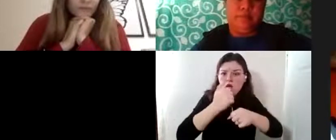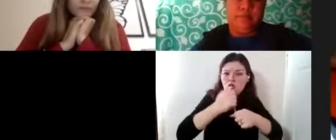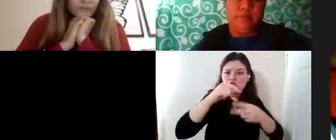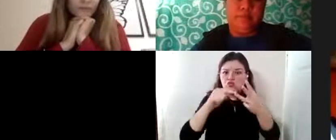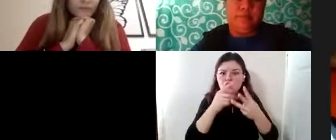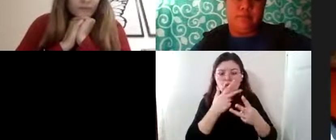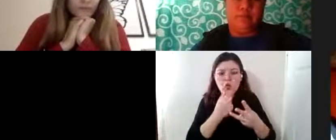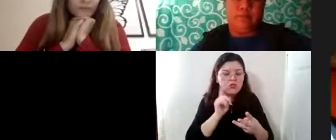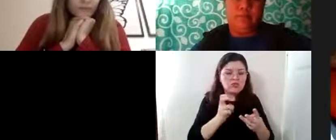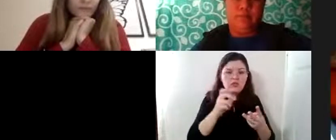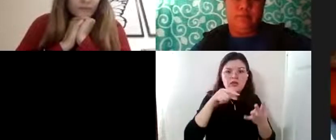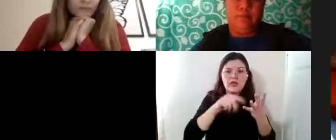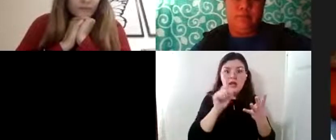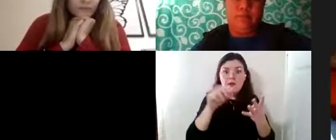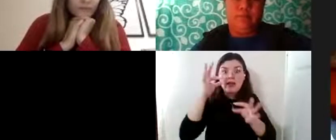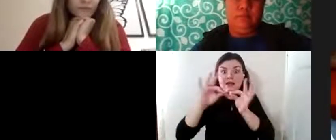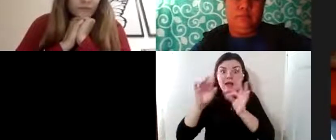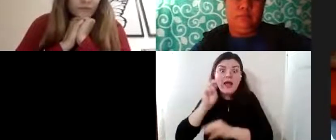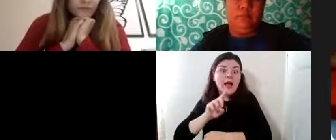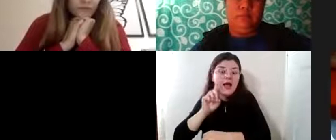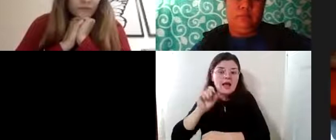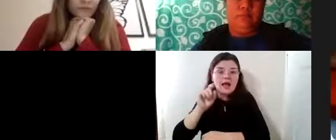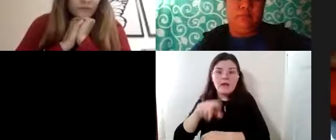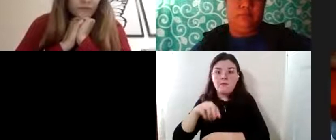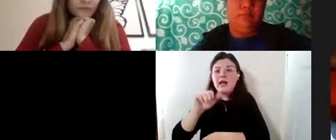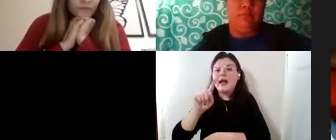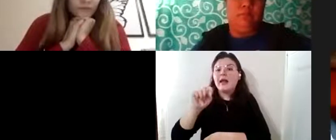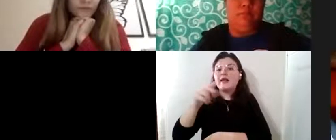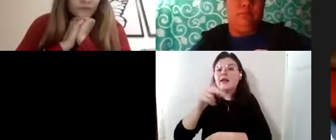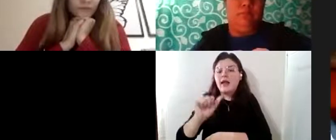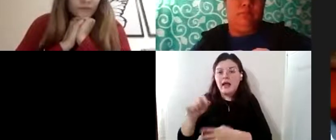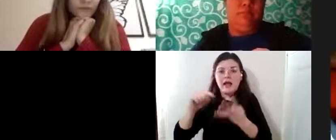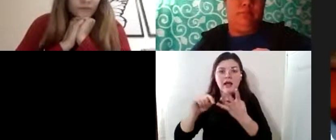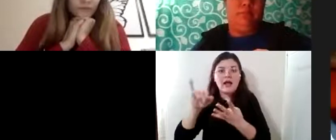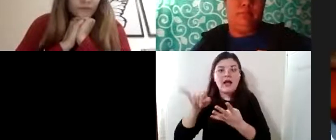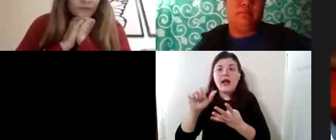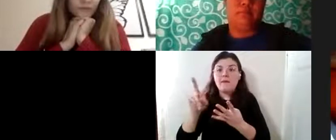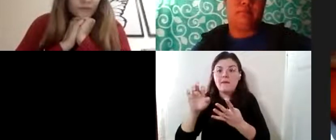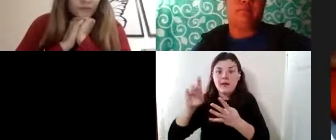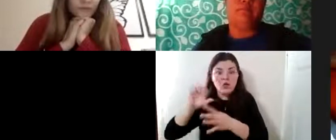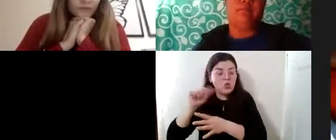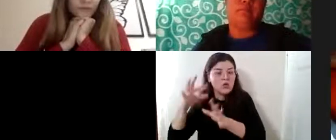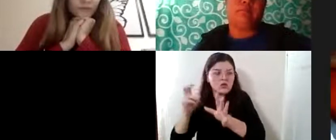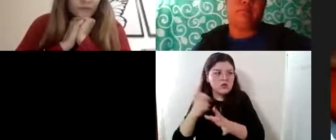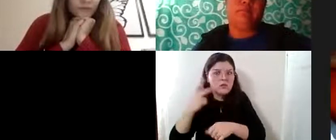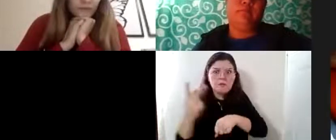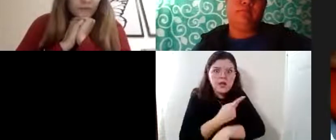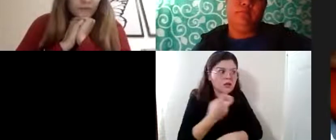también se asoma la tía Marta y el tío Javier. ¿Y qué pasó? Preguntan todos a la